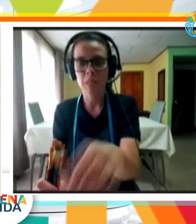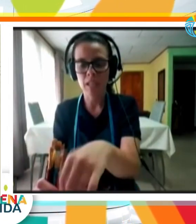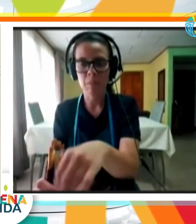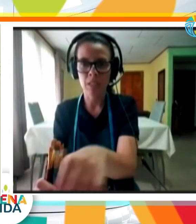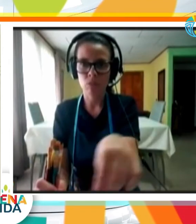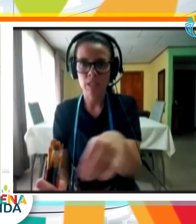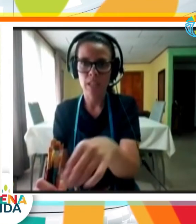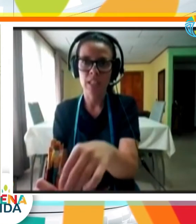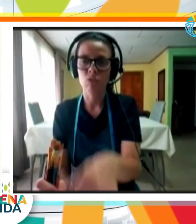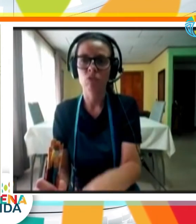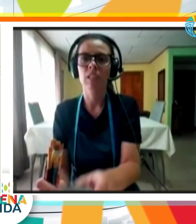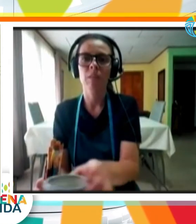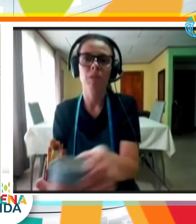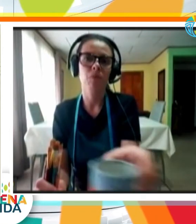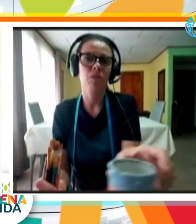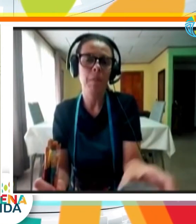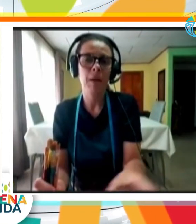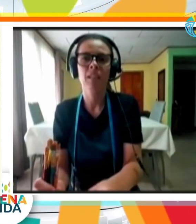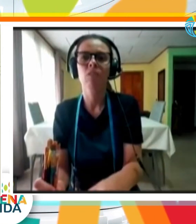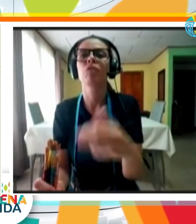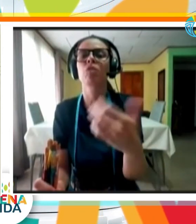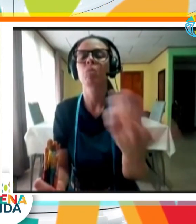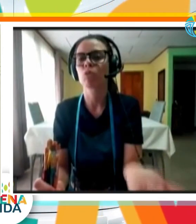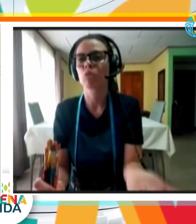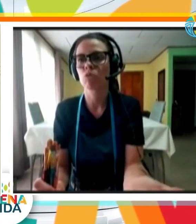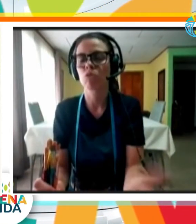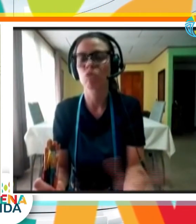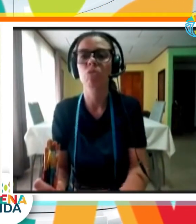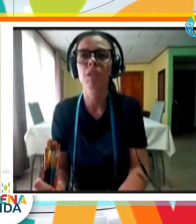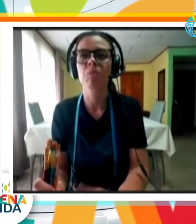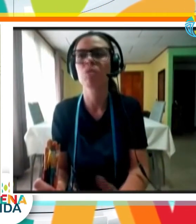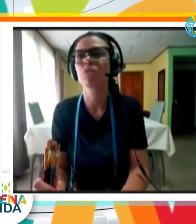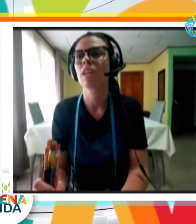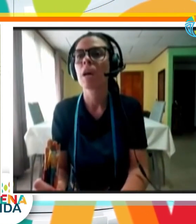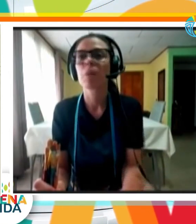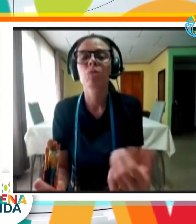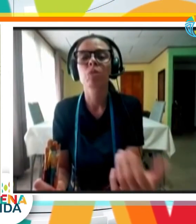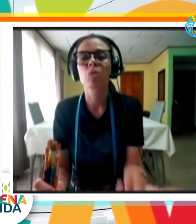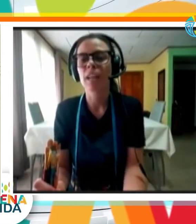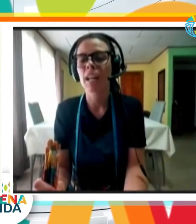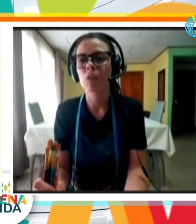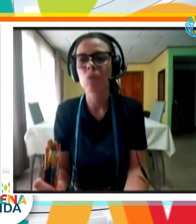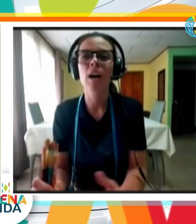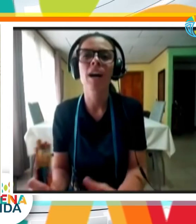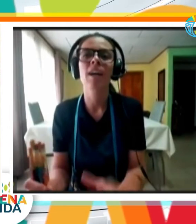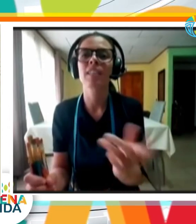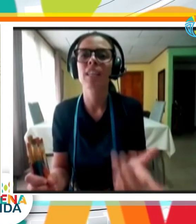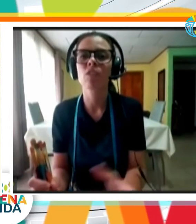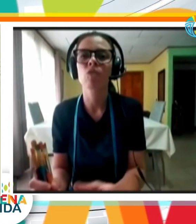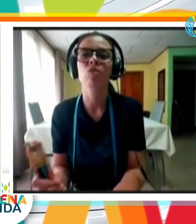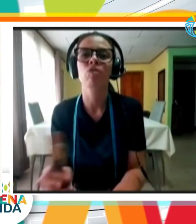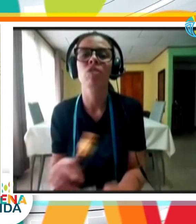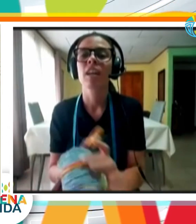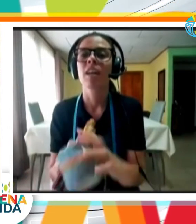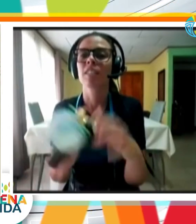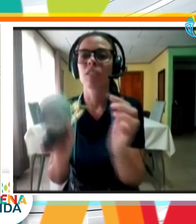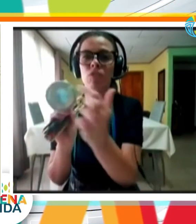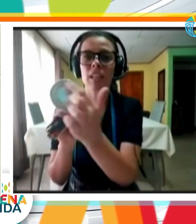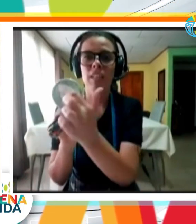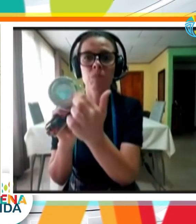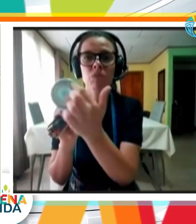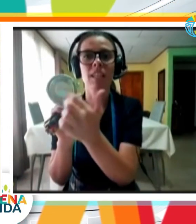de medicamentos ahí listos, tal vez por semana, conforme los consumimos. Podemos guardar agujas, hilos.